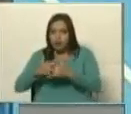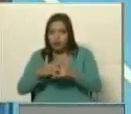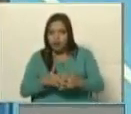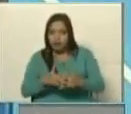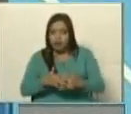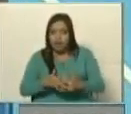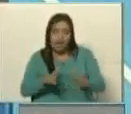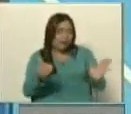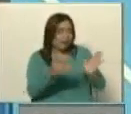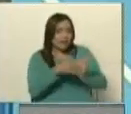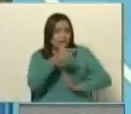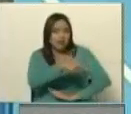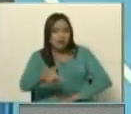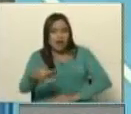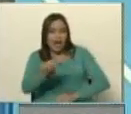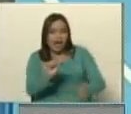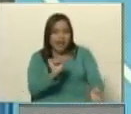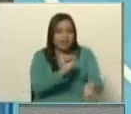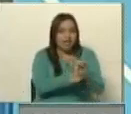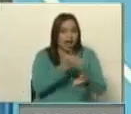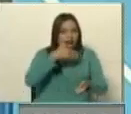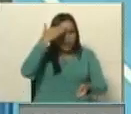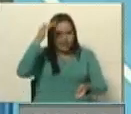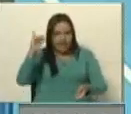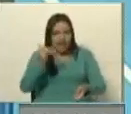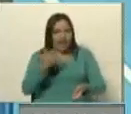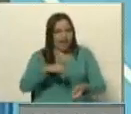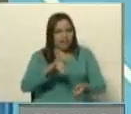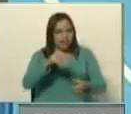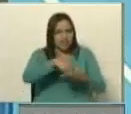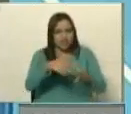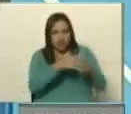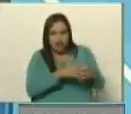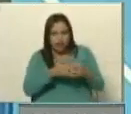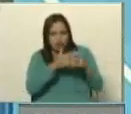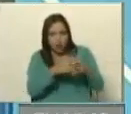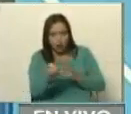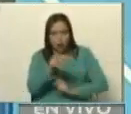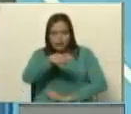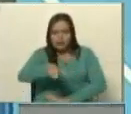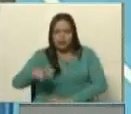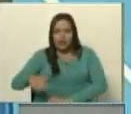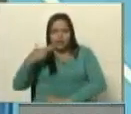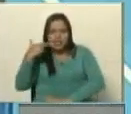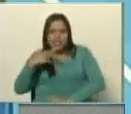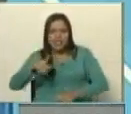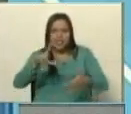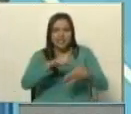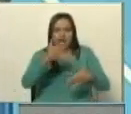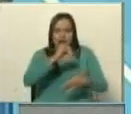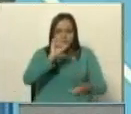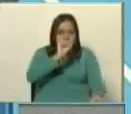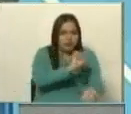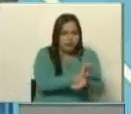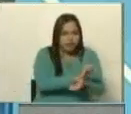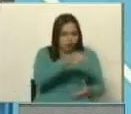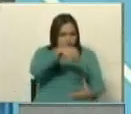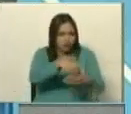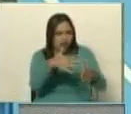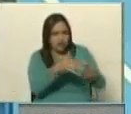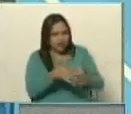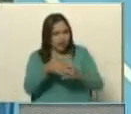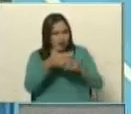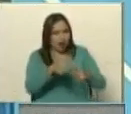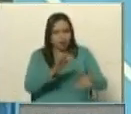arrestado ilegalmente en Estados Unidos? ¿Qué ha pasado con los miles de negros y latinos que están presos por